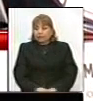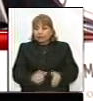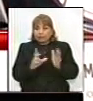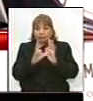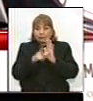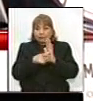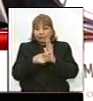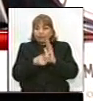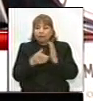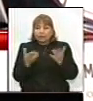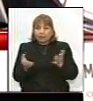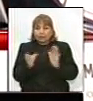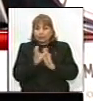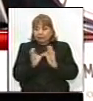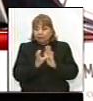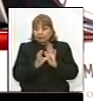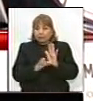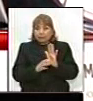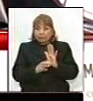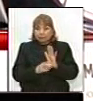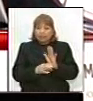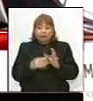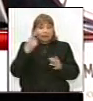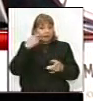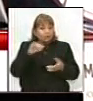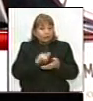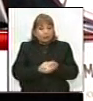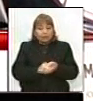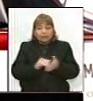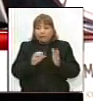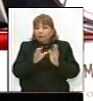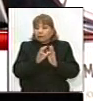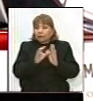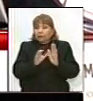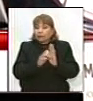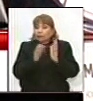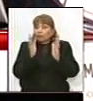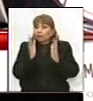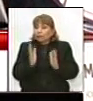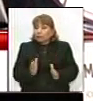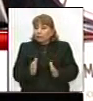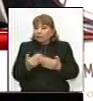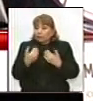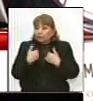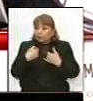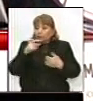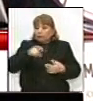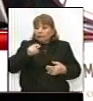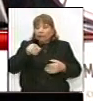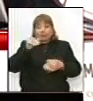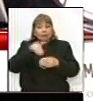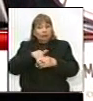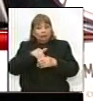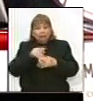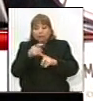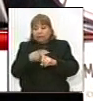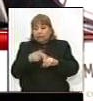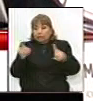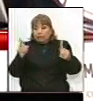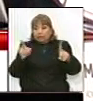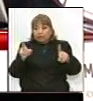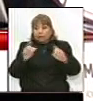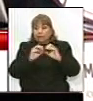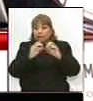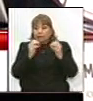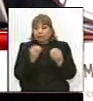otros artículos de la Constitución, presidenta, donde para una reforma constitucional se necesita una votación distinta pues que para una ley